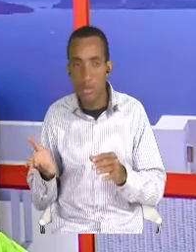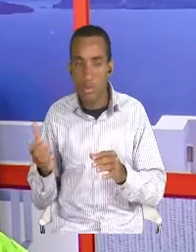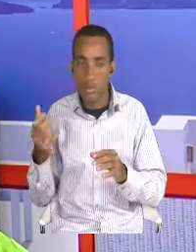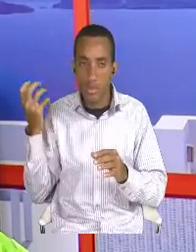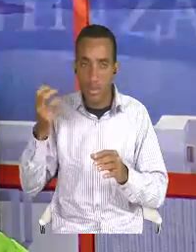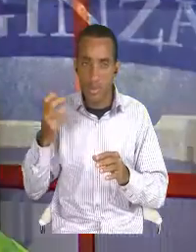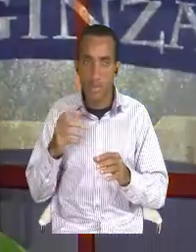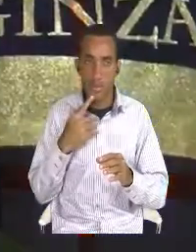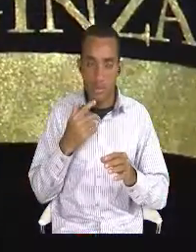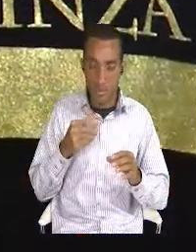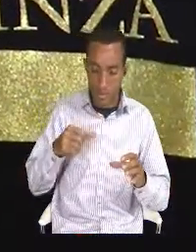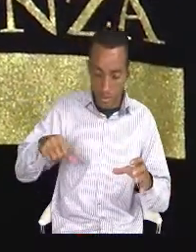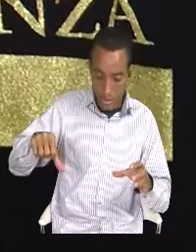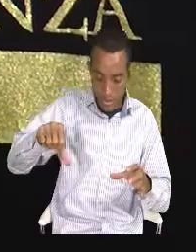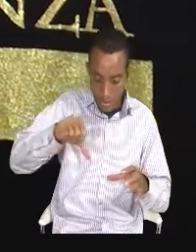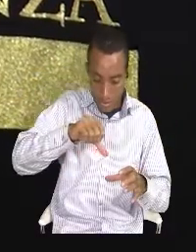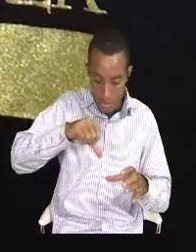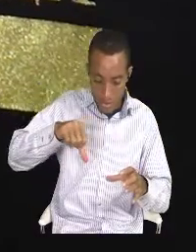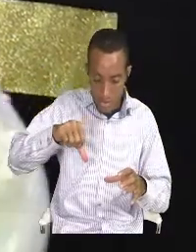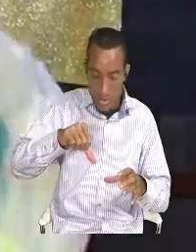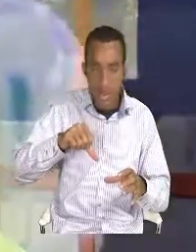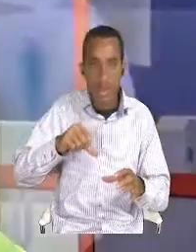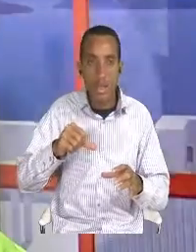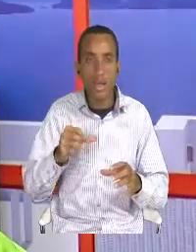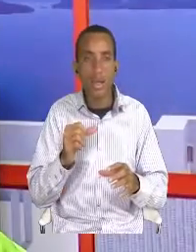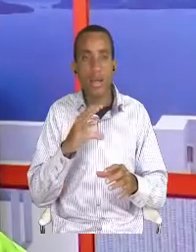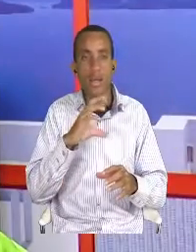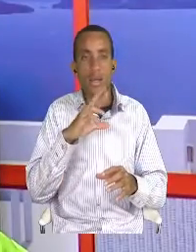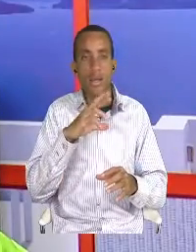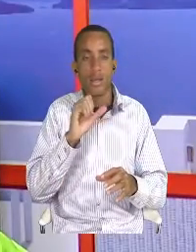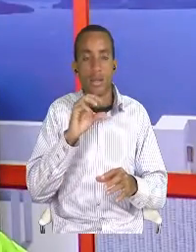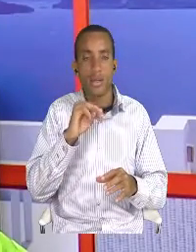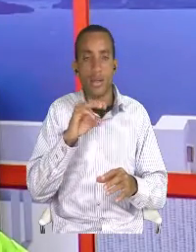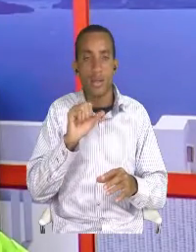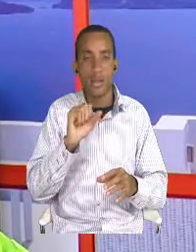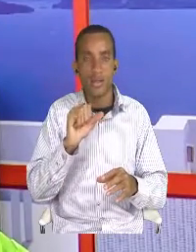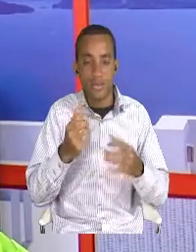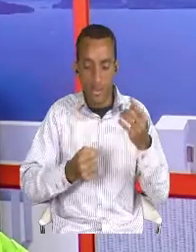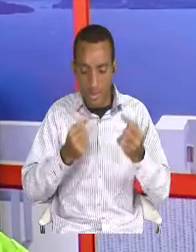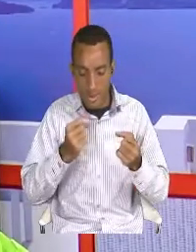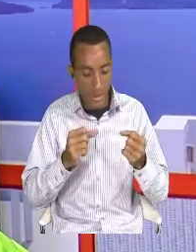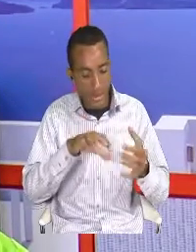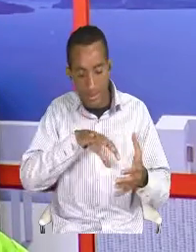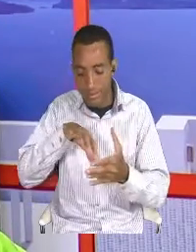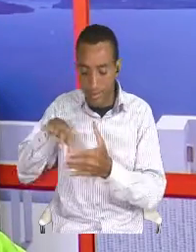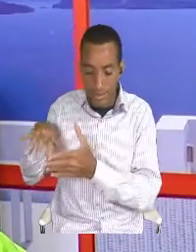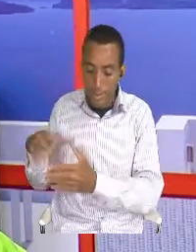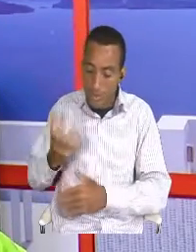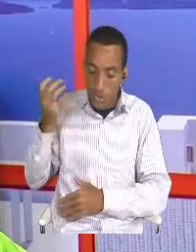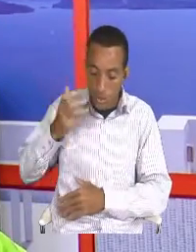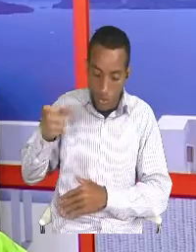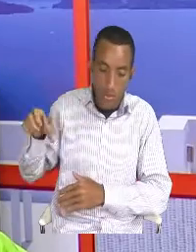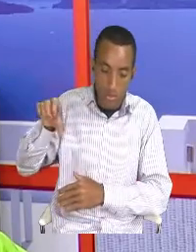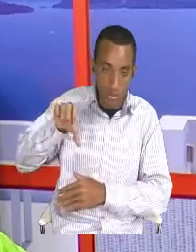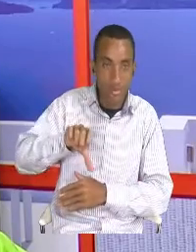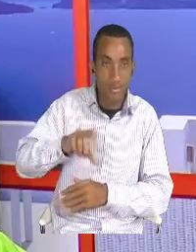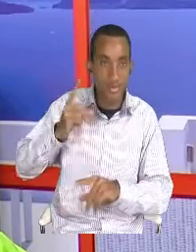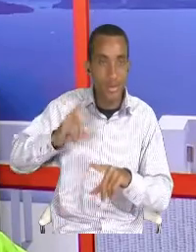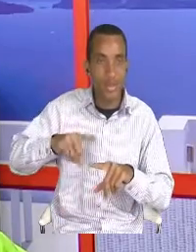crema de leche por el yogur. Puedes untar pan en el pan con el cuchillito, untas la porción como si fuese